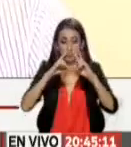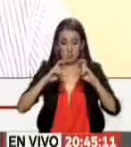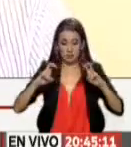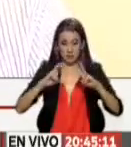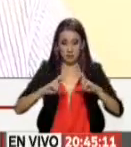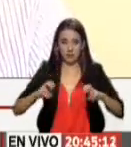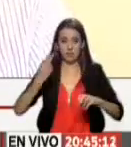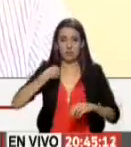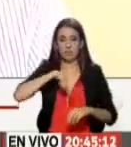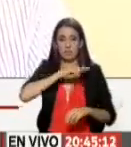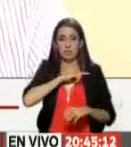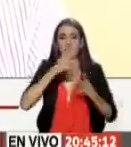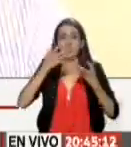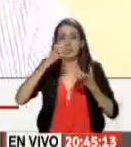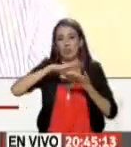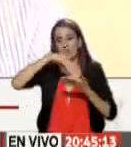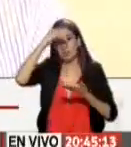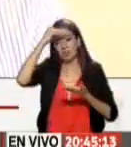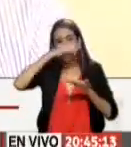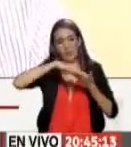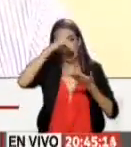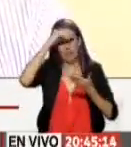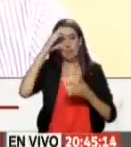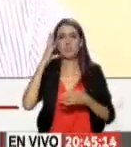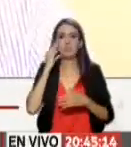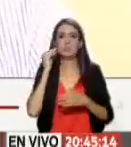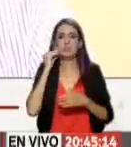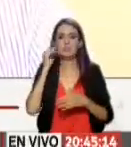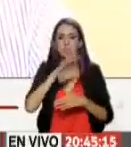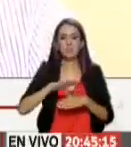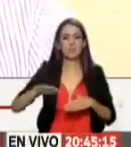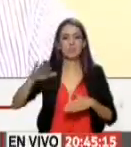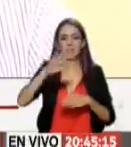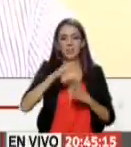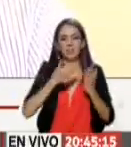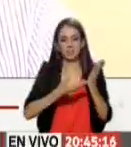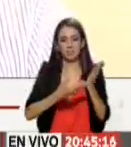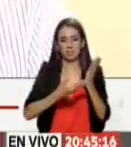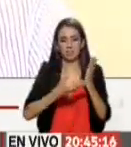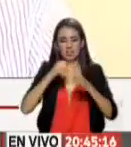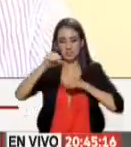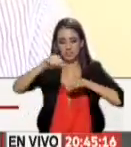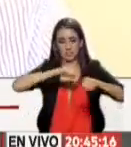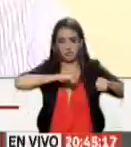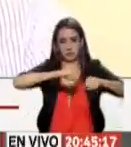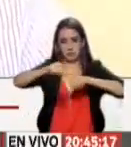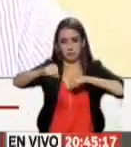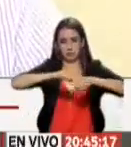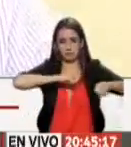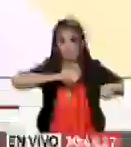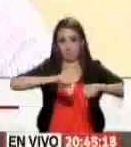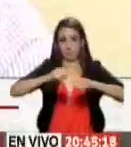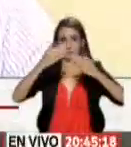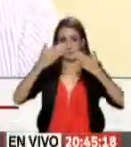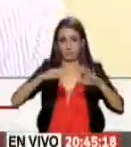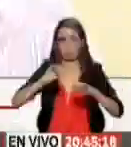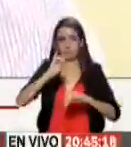nosotros queremos aprender de su experiencia para revisar el modelo de gestión de la institución, de INIAP, junto